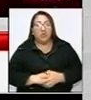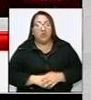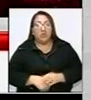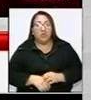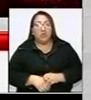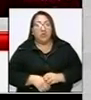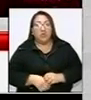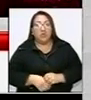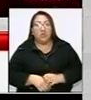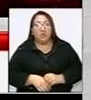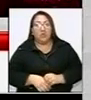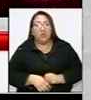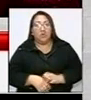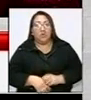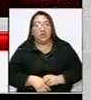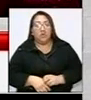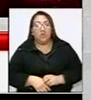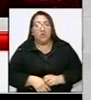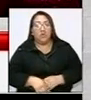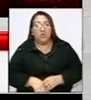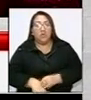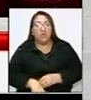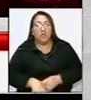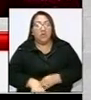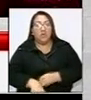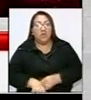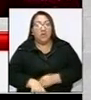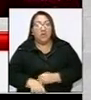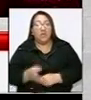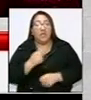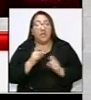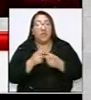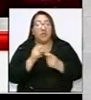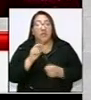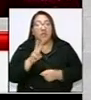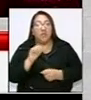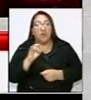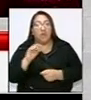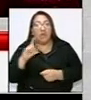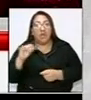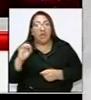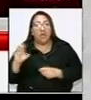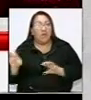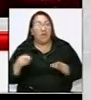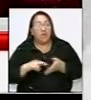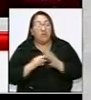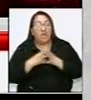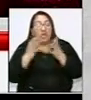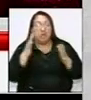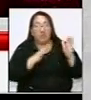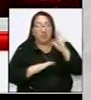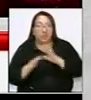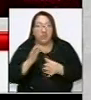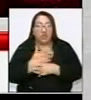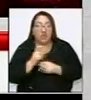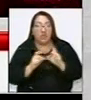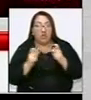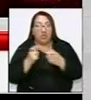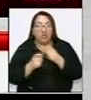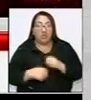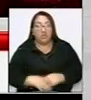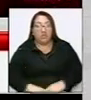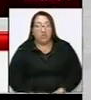este hecho fue precisamente el congresista Gilbert Violeta, y generó, por supuesto, gran preocupación entre los